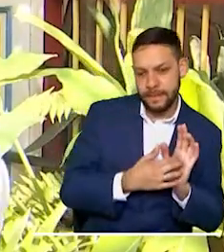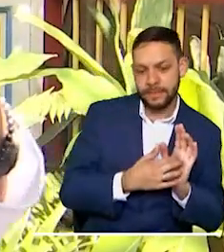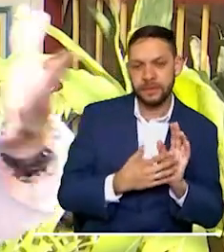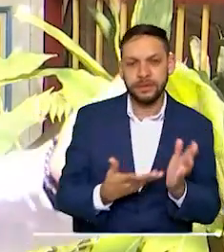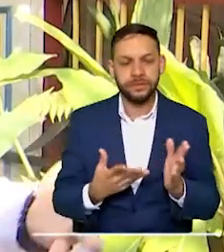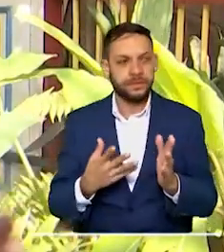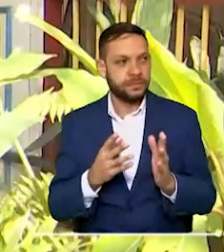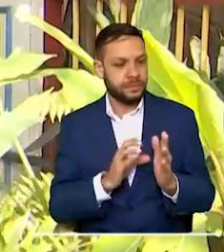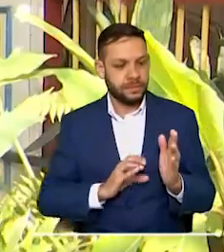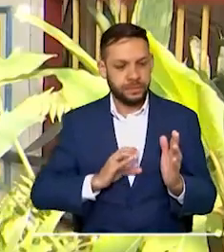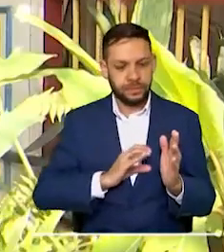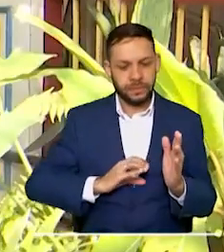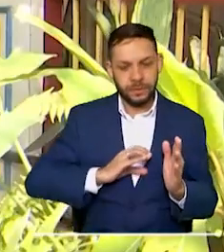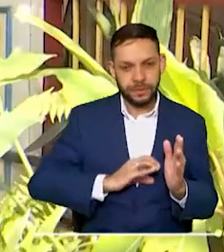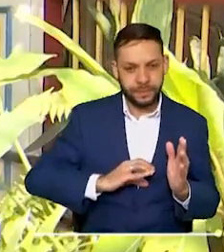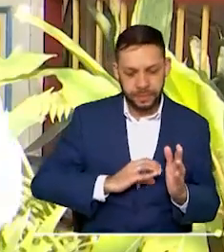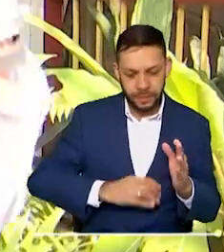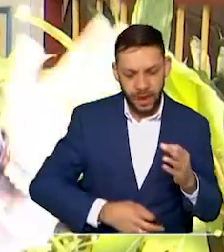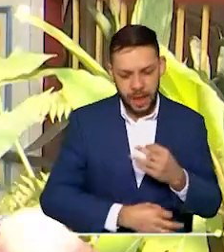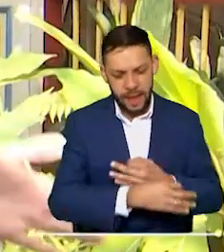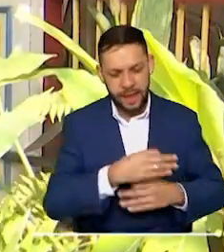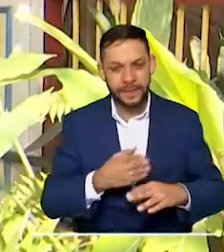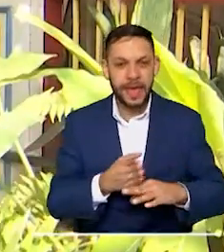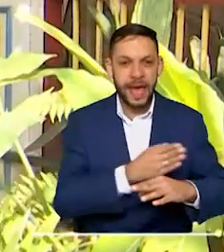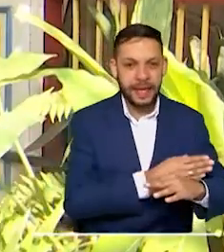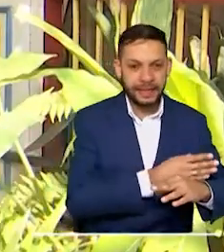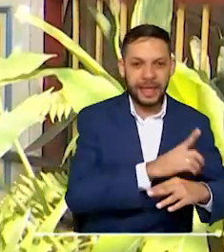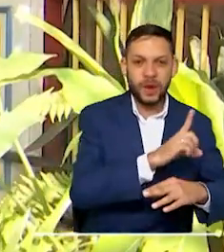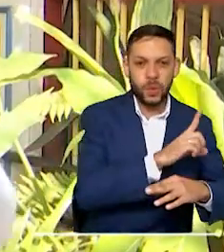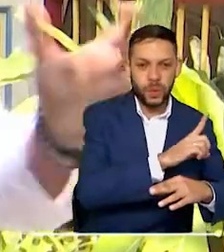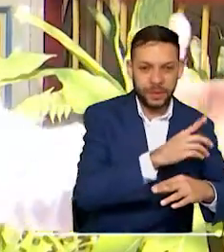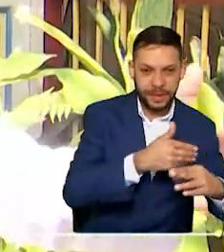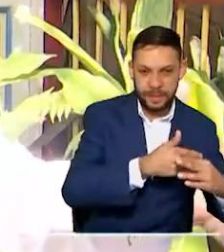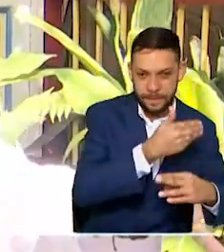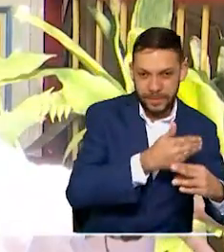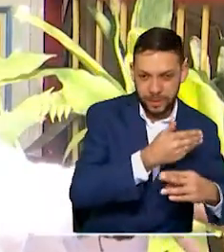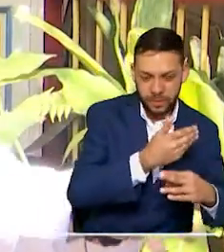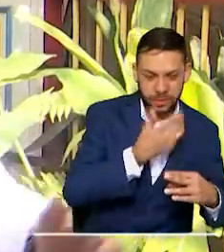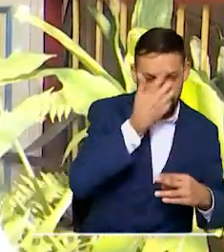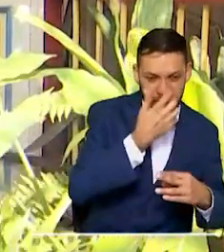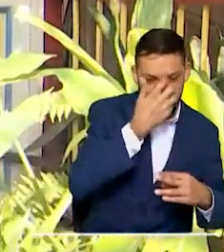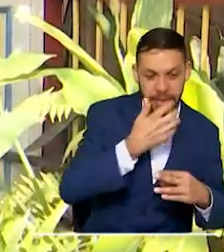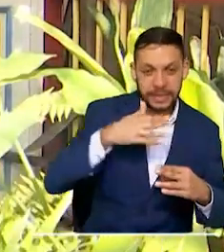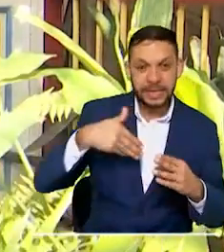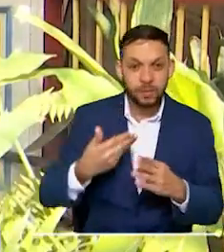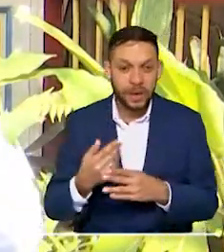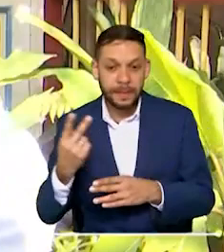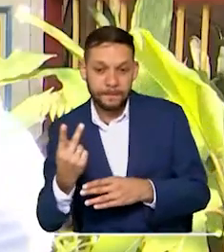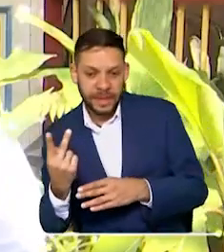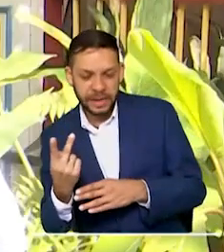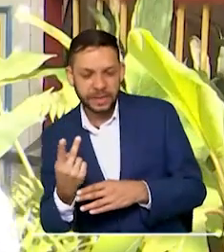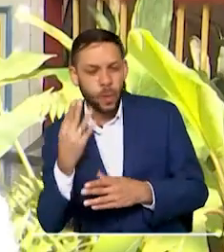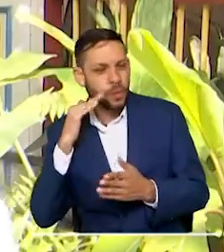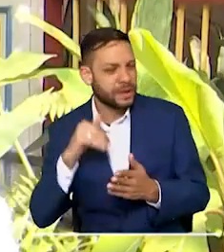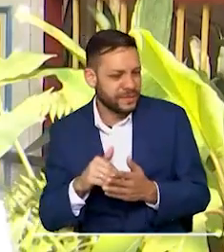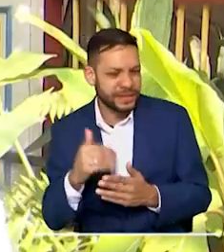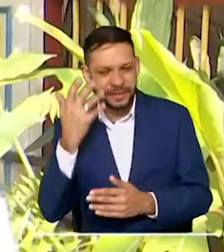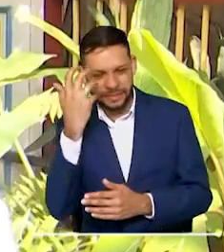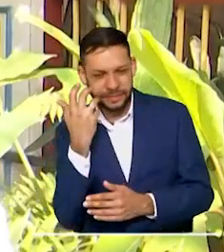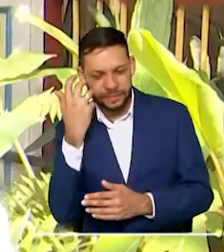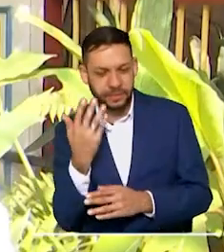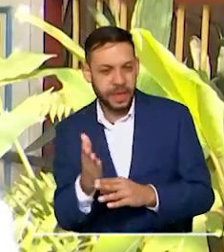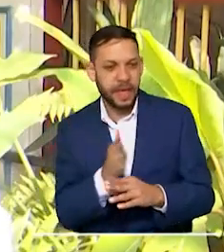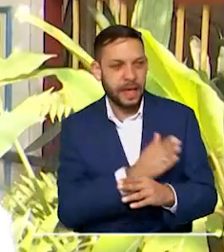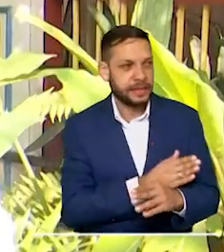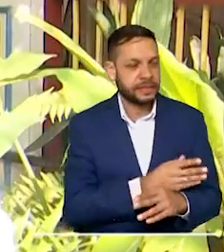del programa de cambio metabólico realizamos un examen al principio y al final, 5 días después que nos permita decir, ve, yo llegué